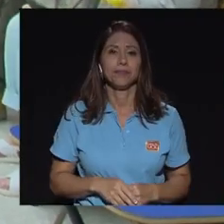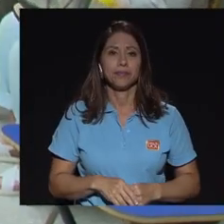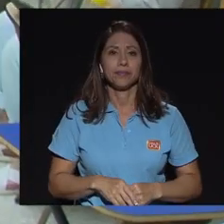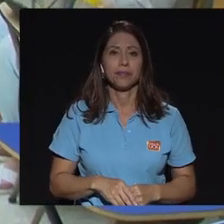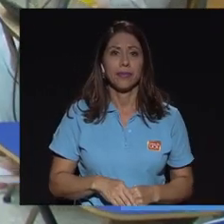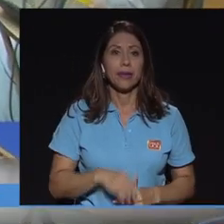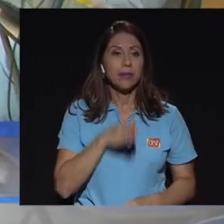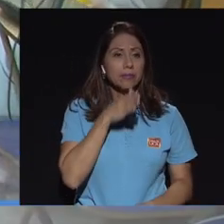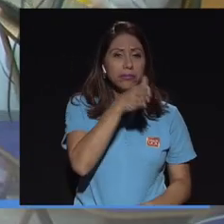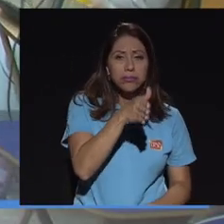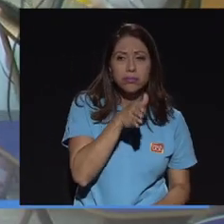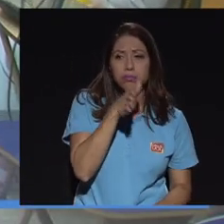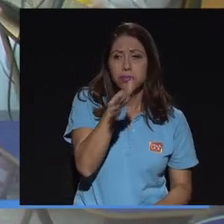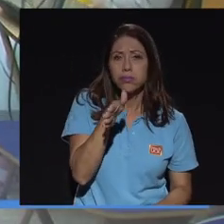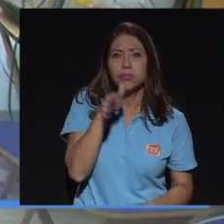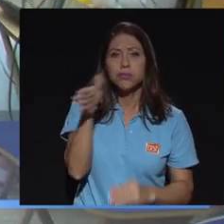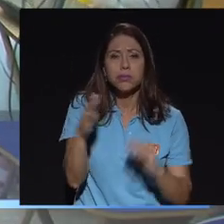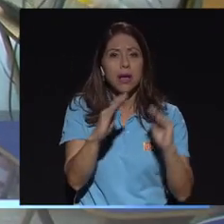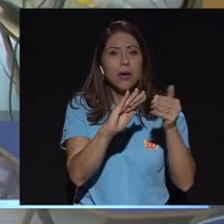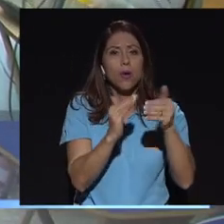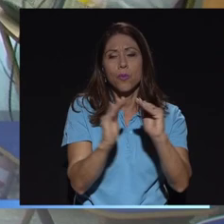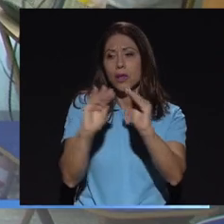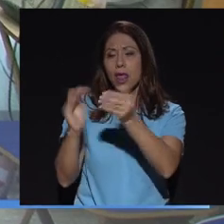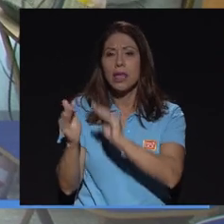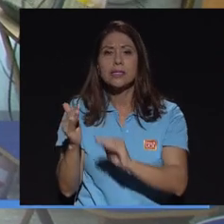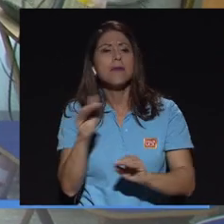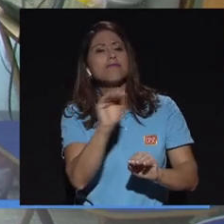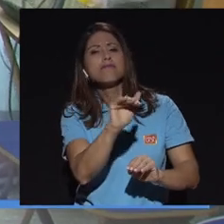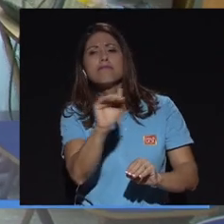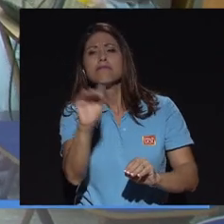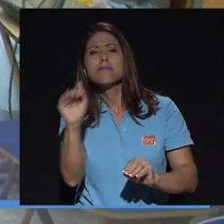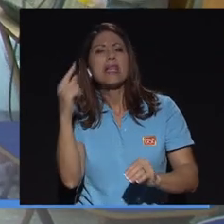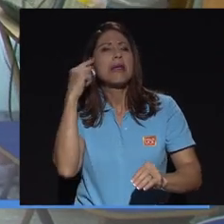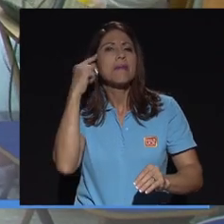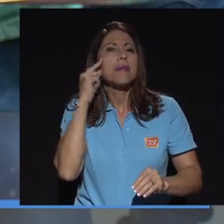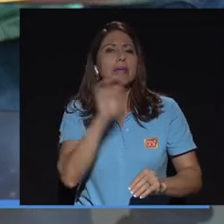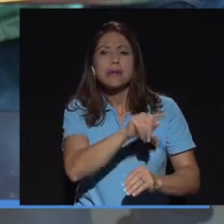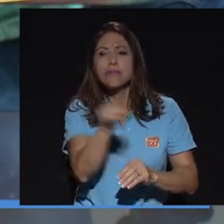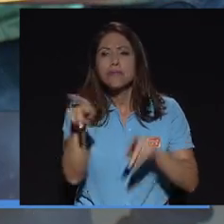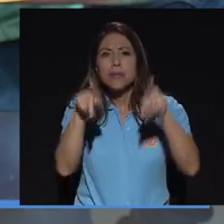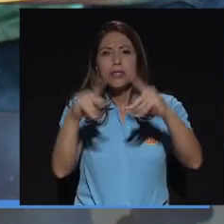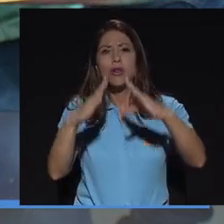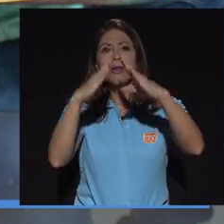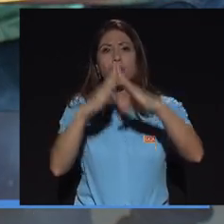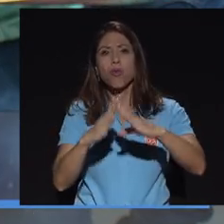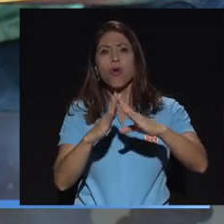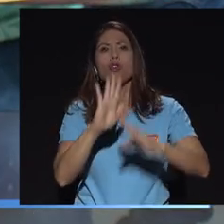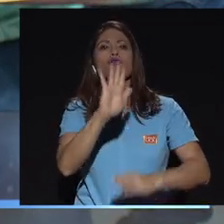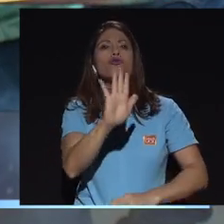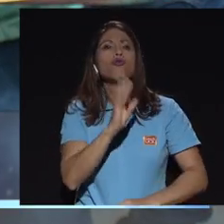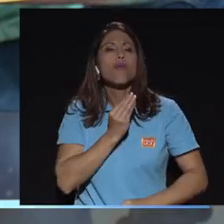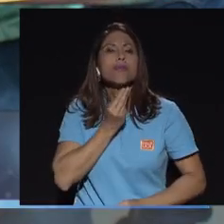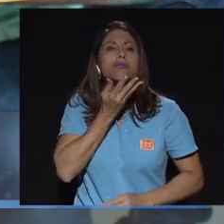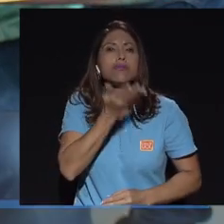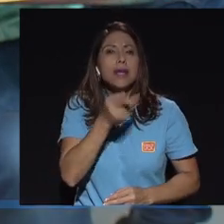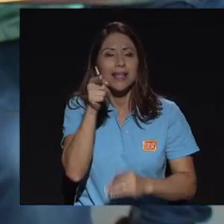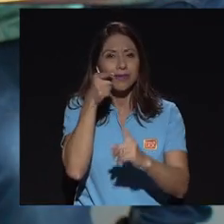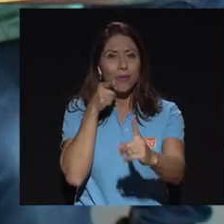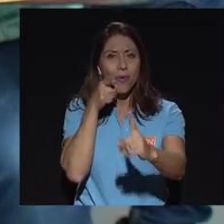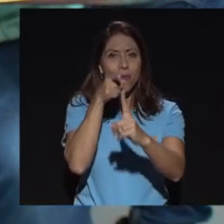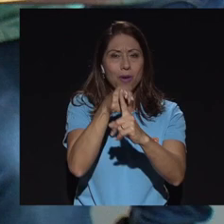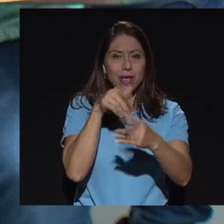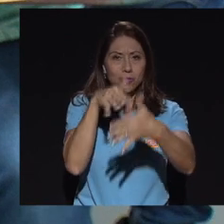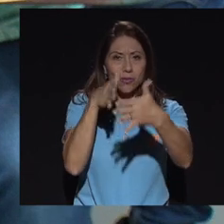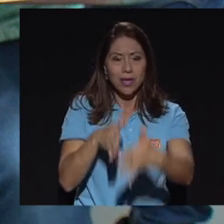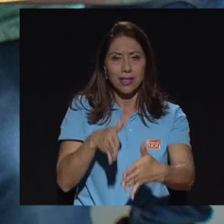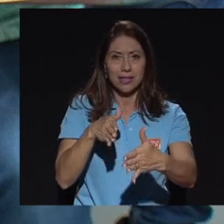Ir a las comunidades para conocer qué piensan los ciudadanos y conocer su voz. Ese fue el propósito de los estudiantes de la Escuela de Ciencias